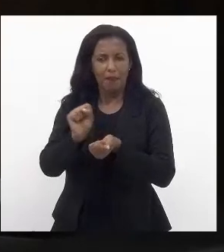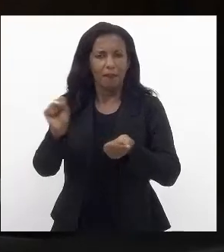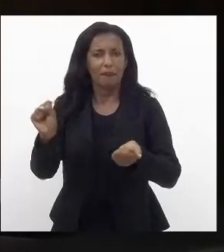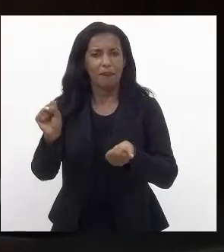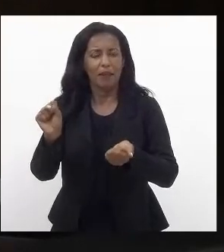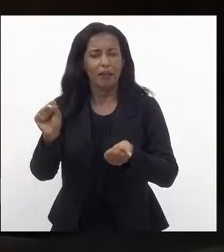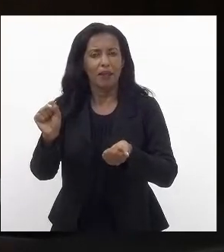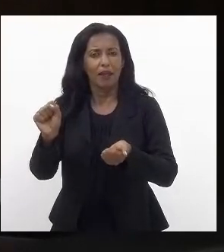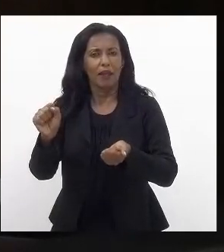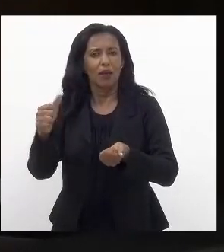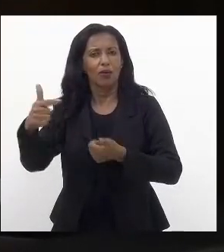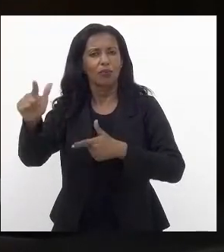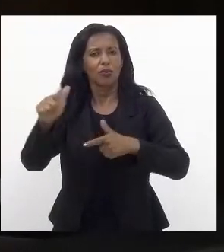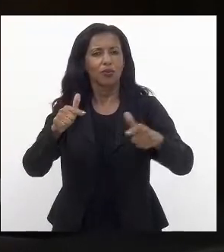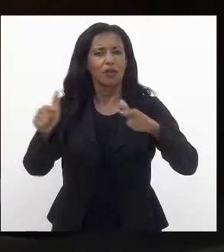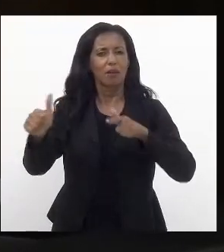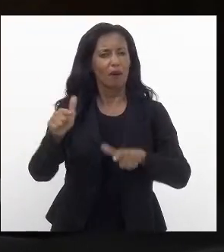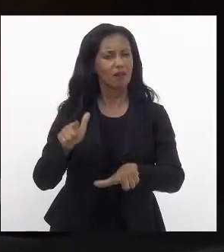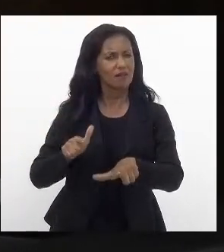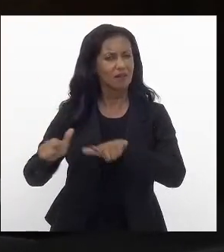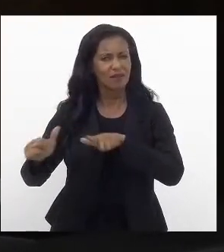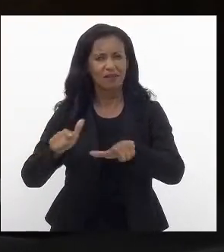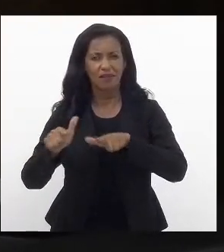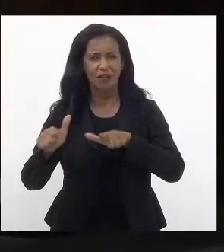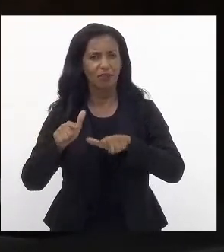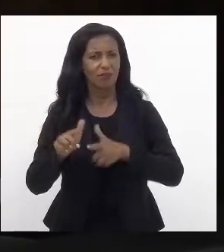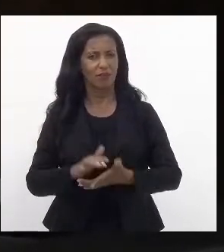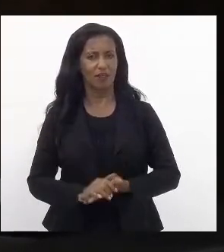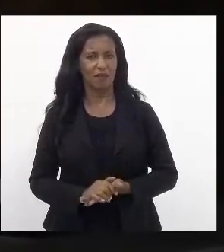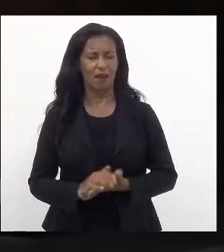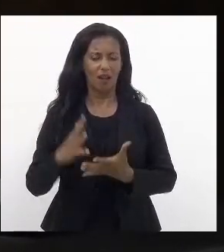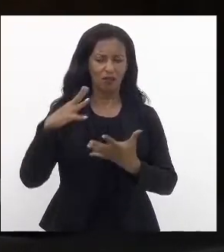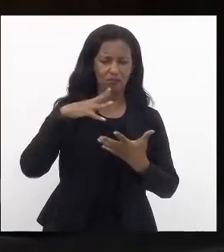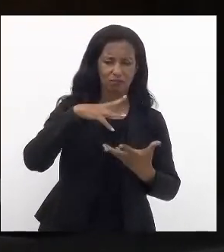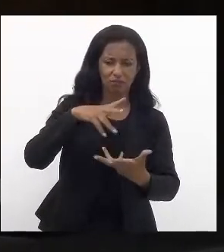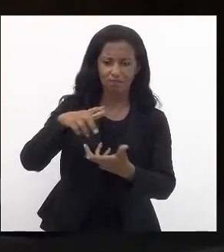demás, es la obra de arte la más bella que hay en el mundo.